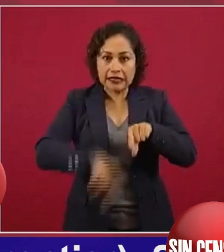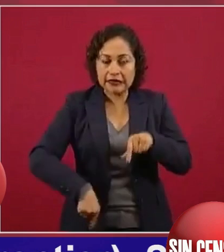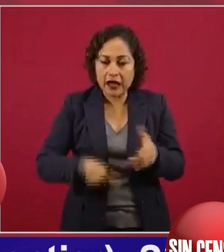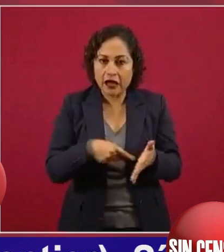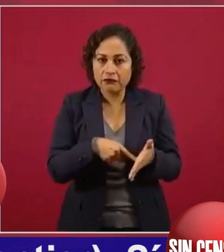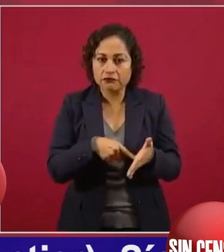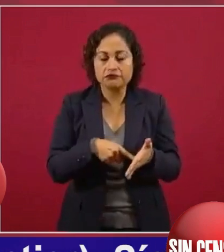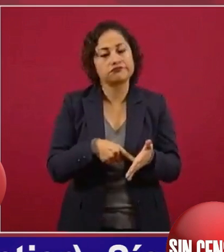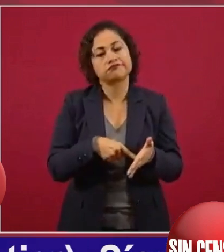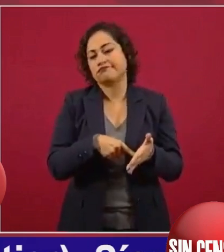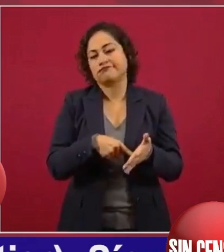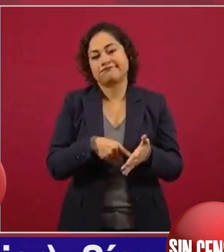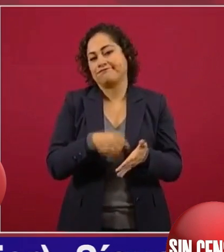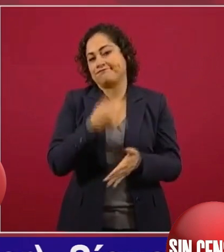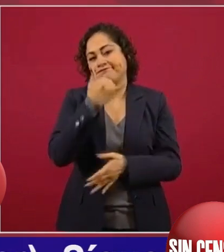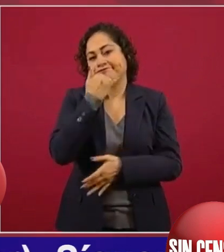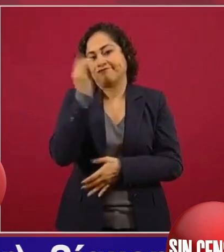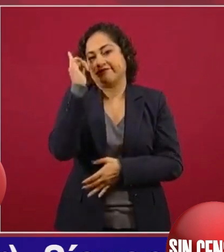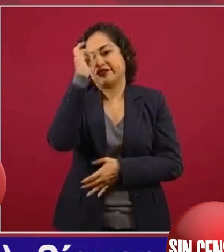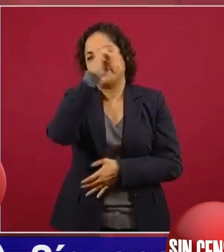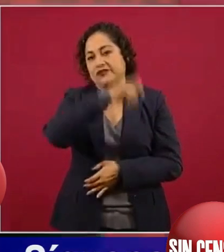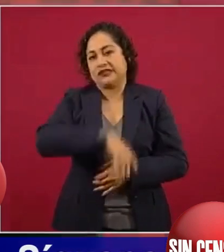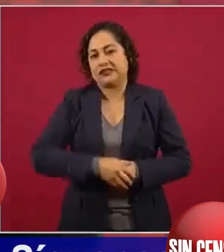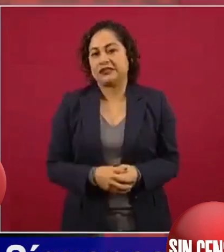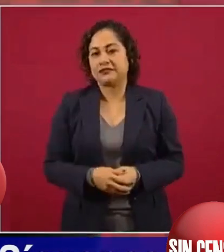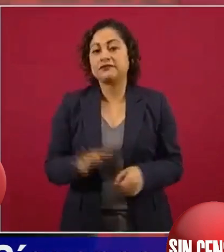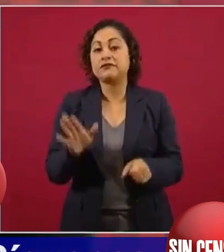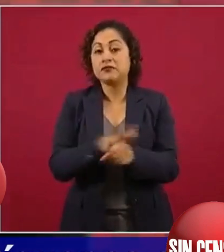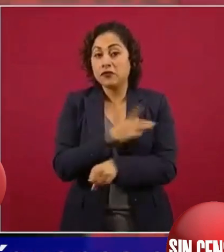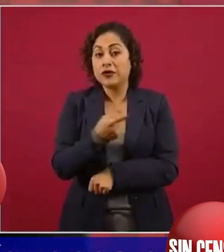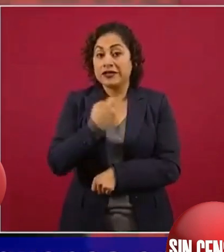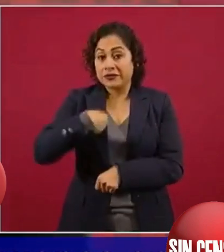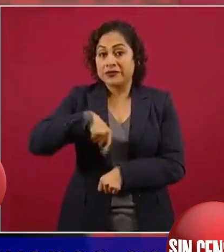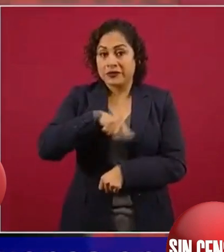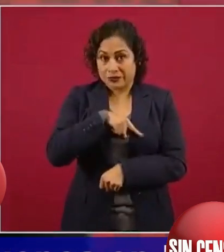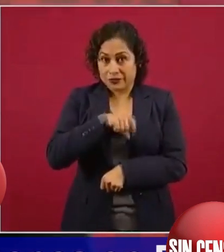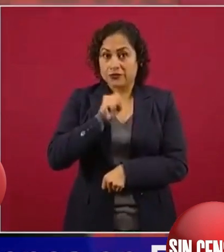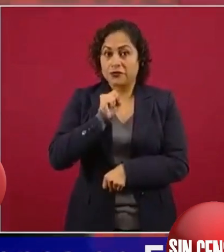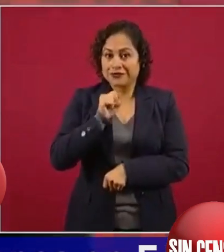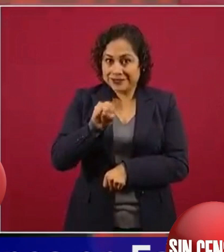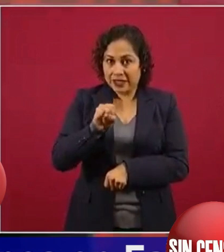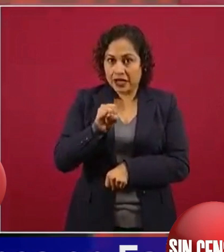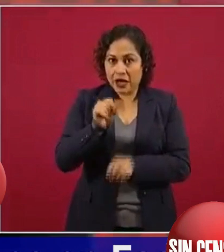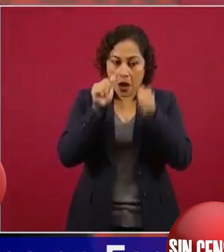prisa de avanzar lo más que se pueda